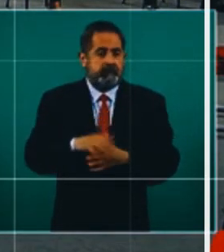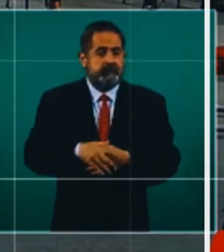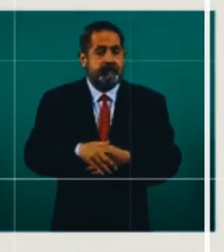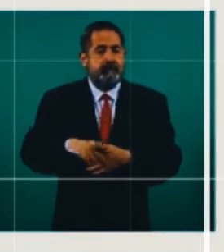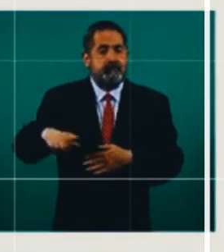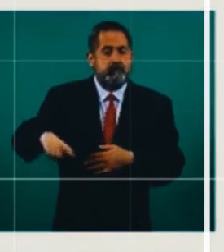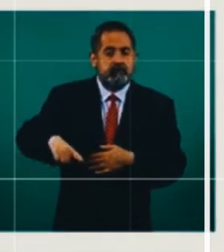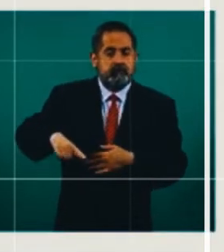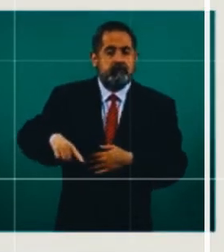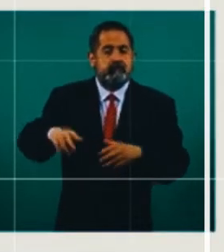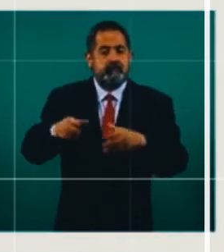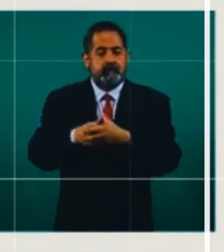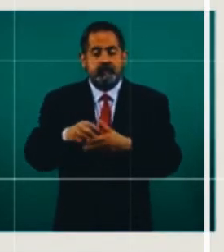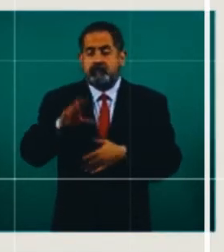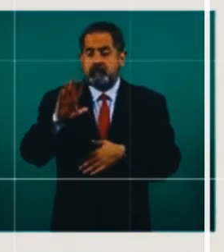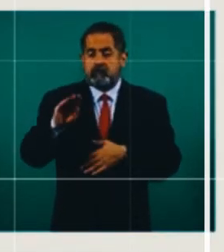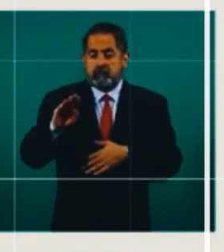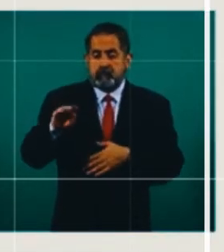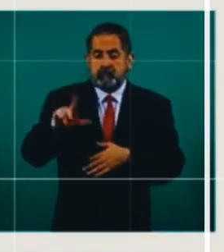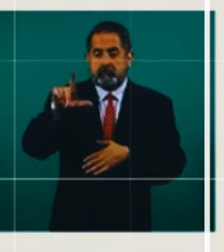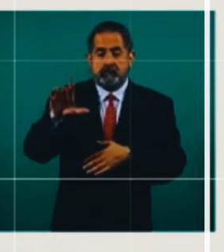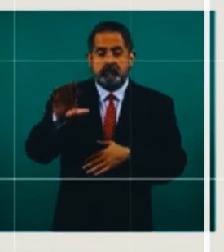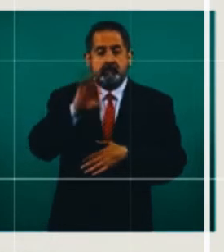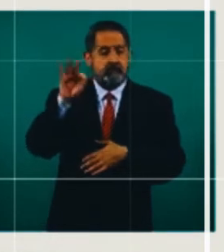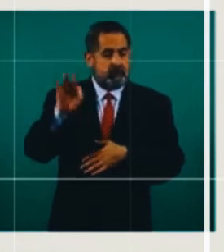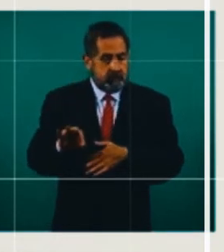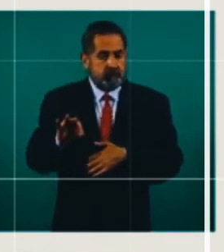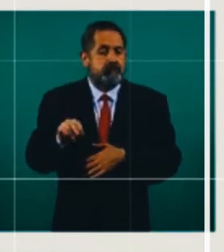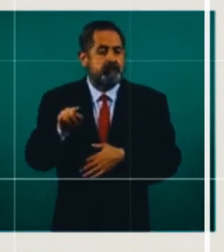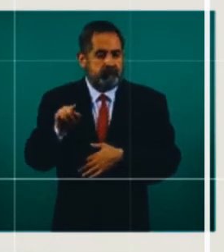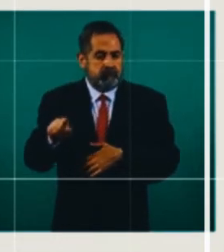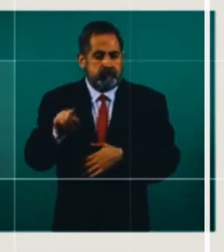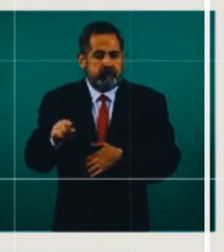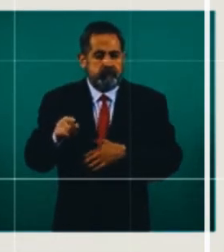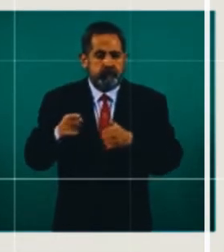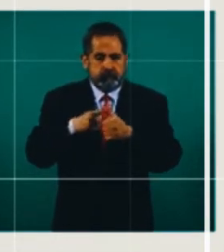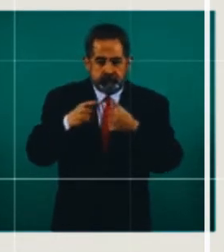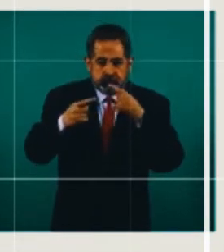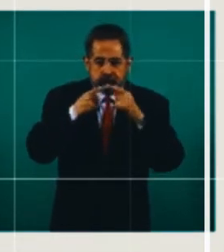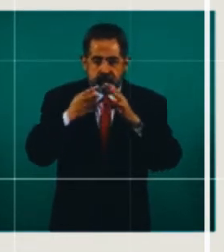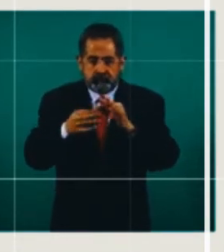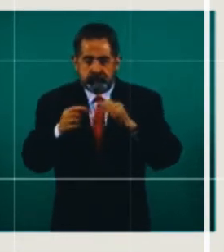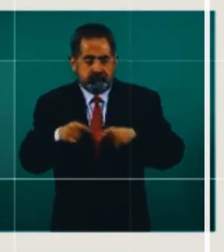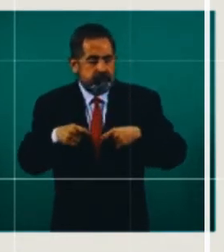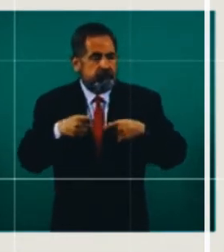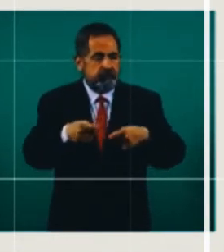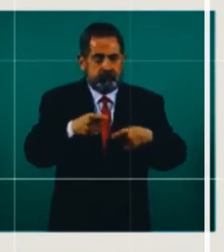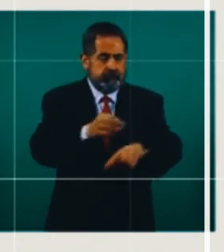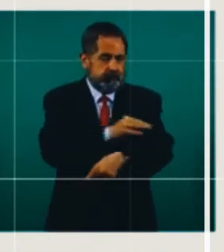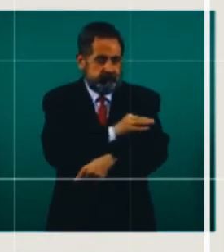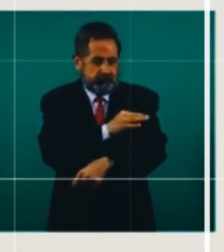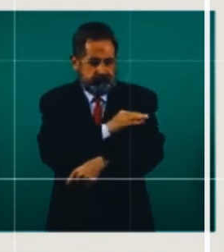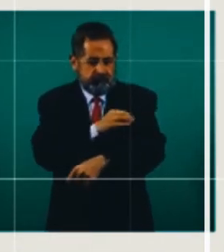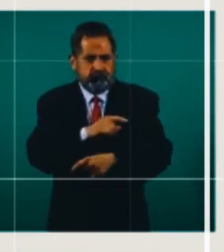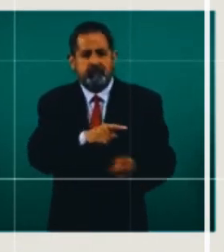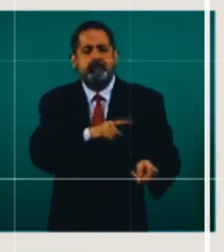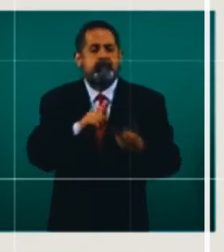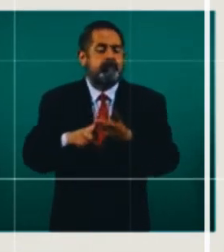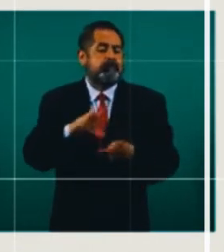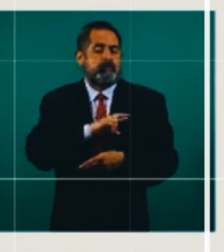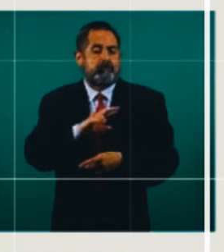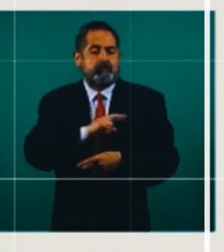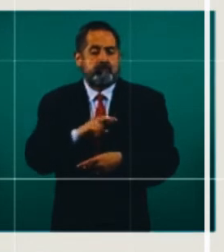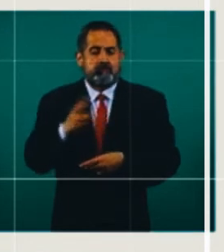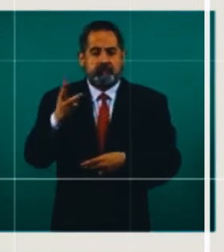representa 97% de las personas que están en esta condición de primera línea y que han sido vacunadas, y el sector privado